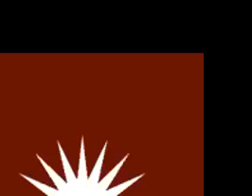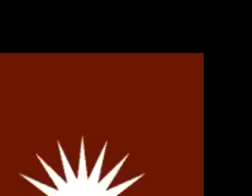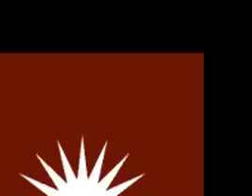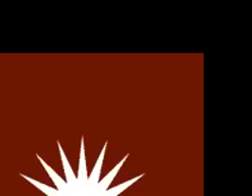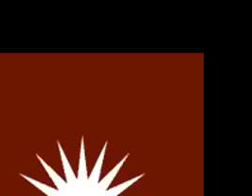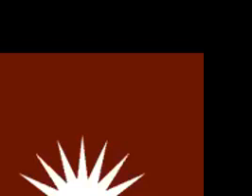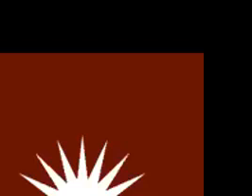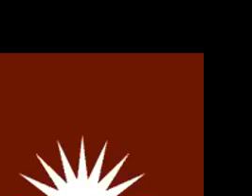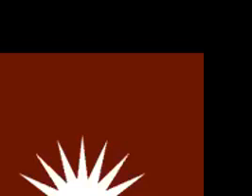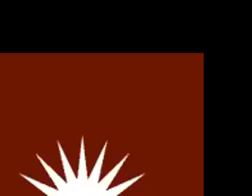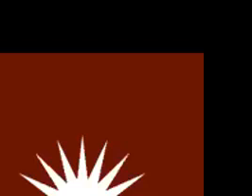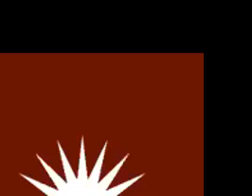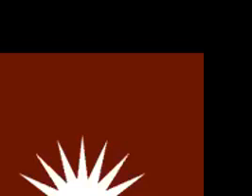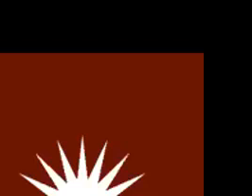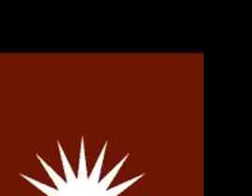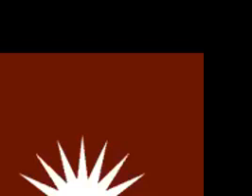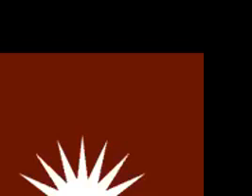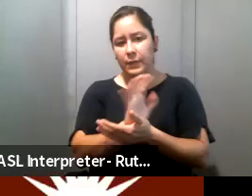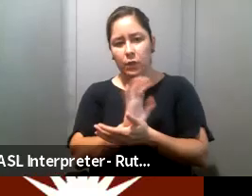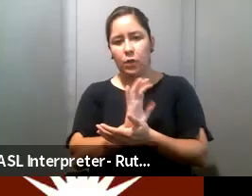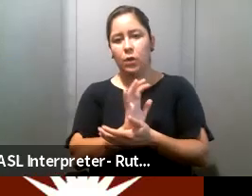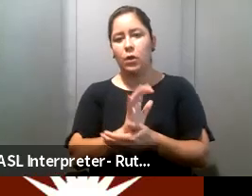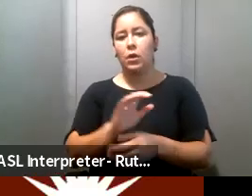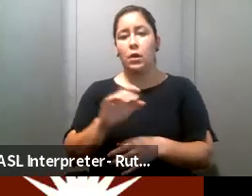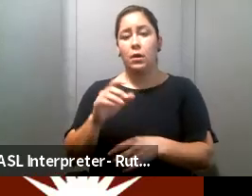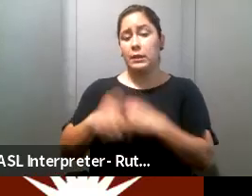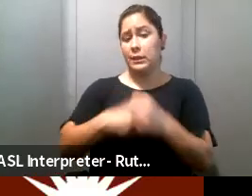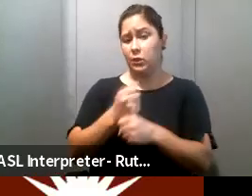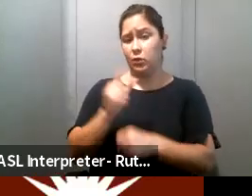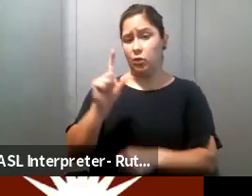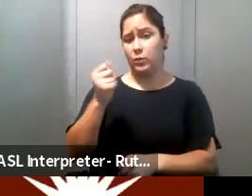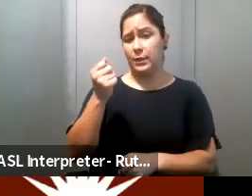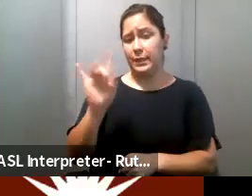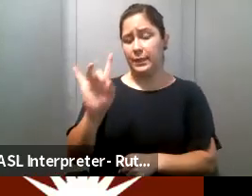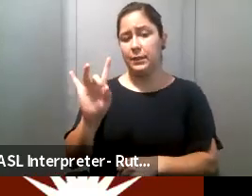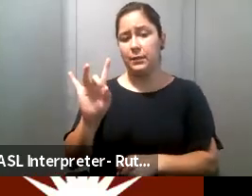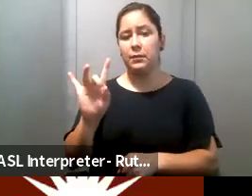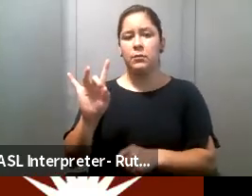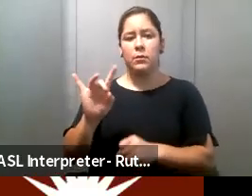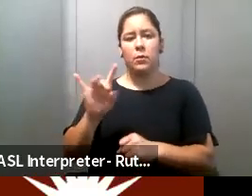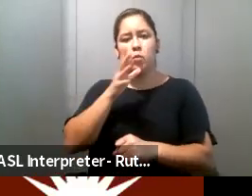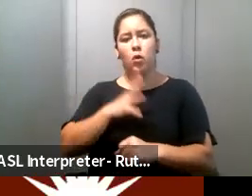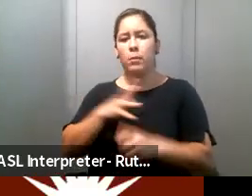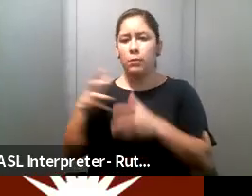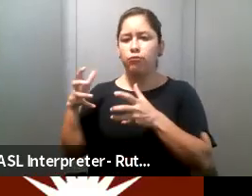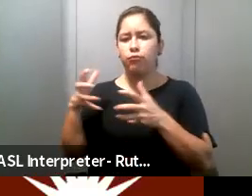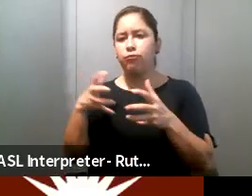entró, que vino al país en el 2018, y pues vemos que, como mencionaba, es